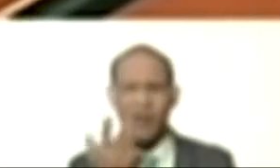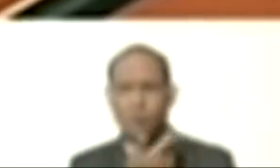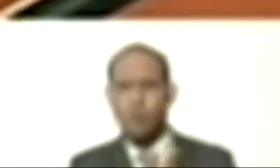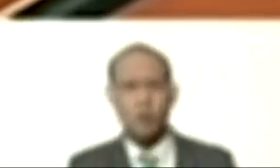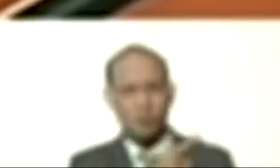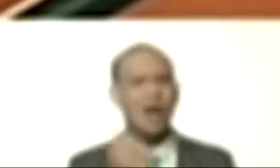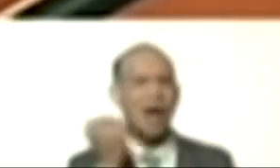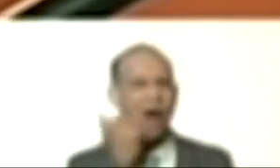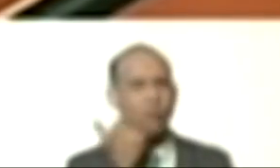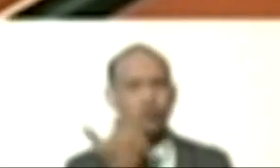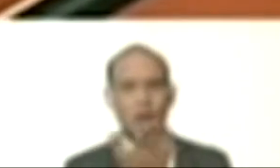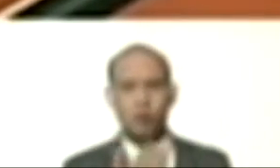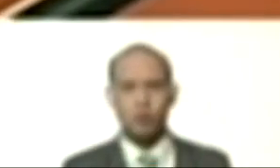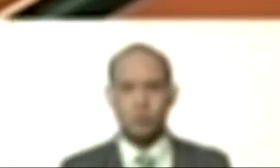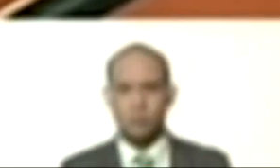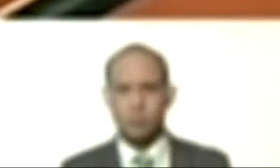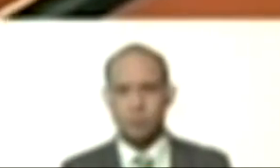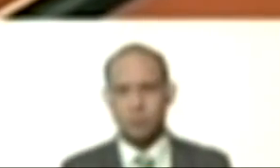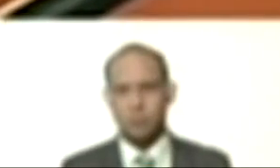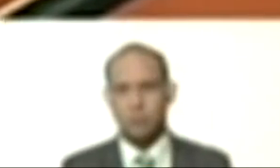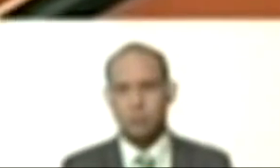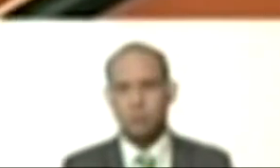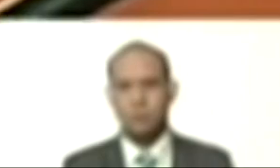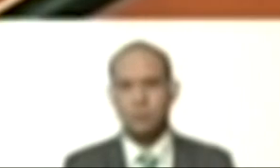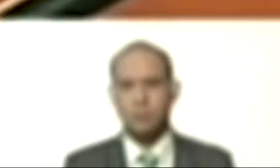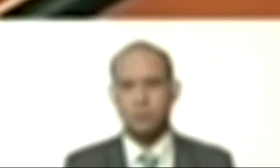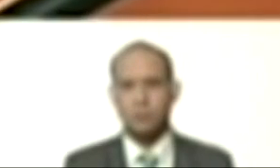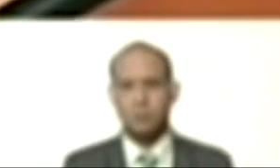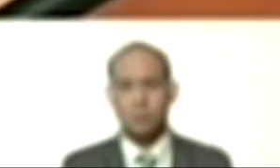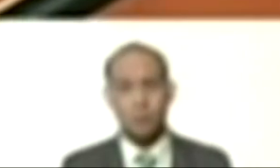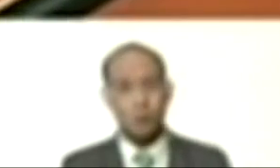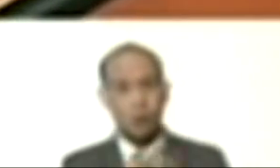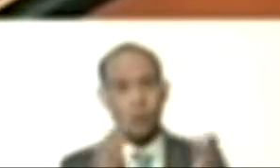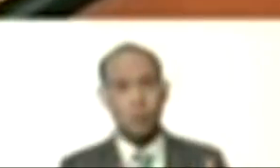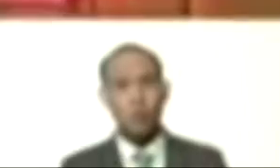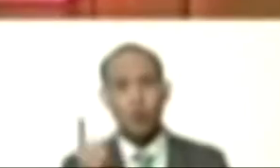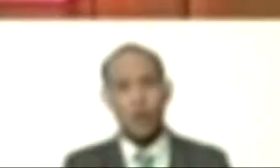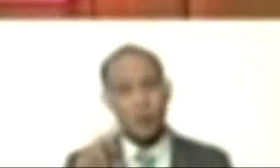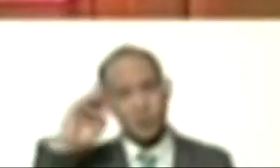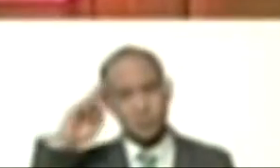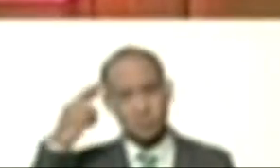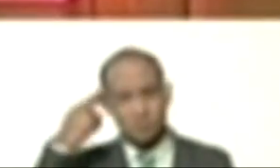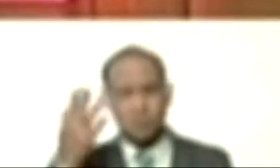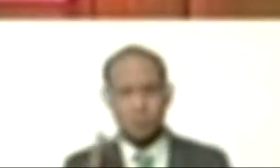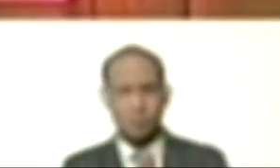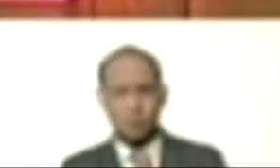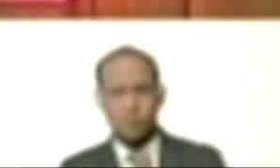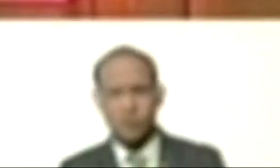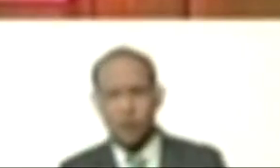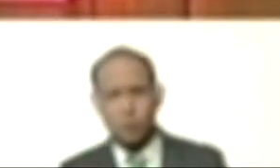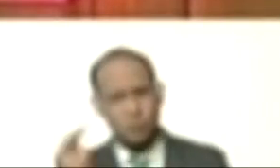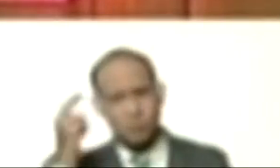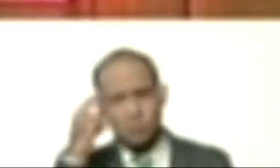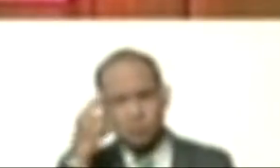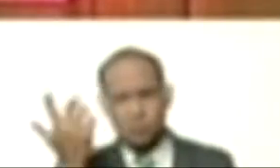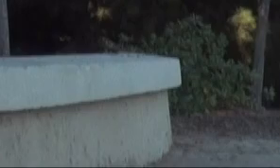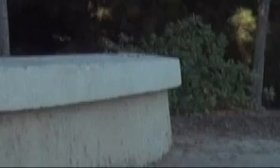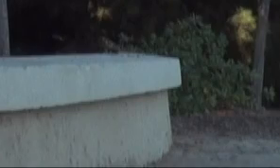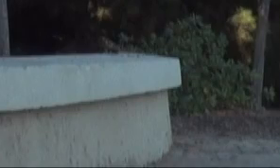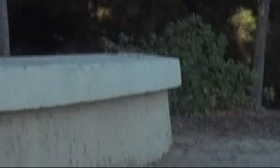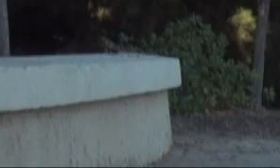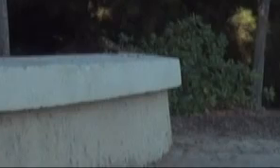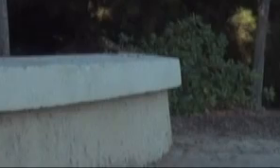abusador tremendo abusador el mundo tiene que reflexionar sobre los abusos de las redes